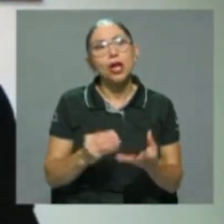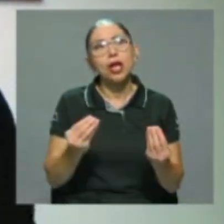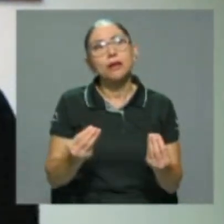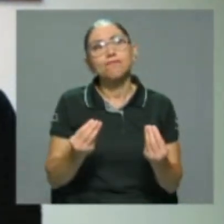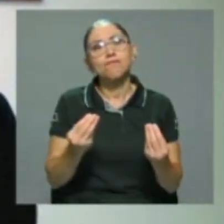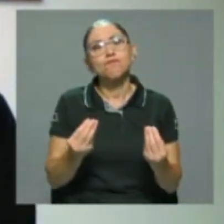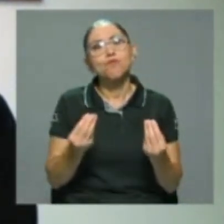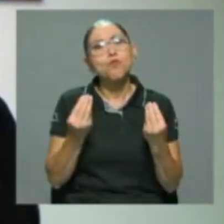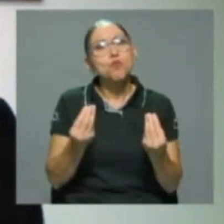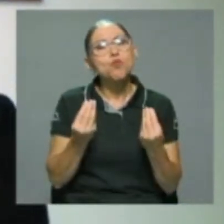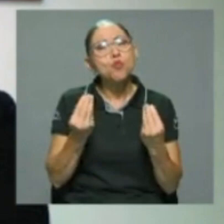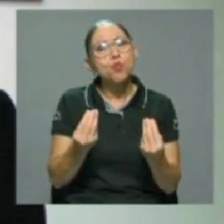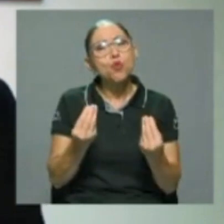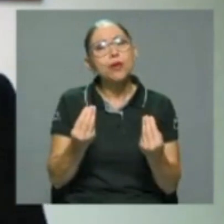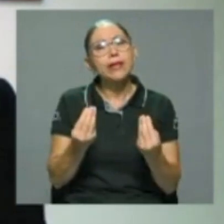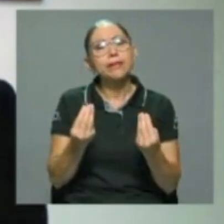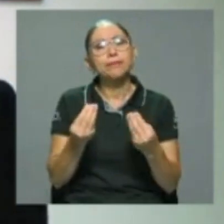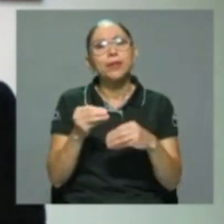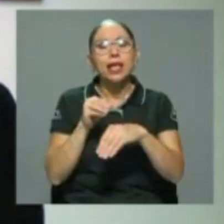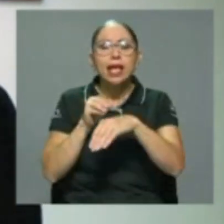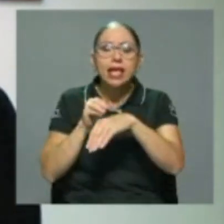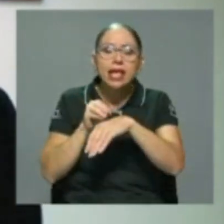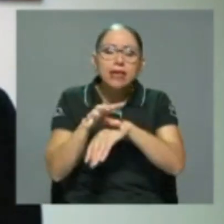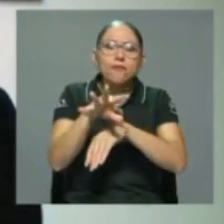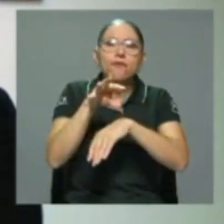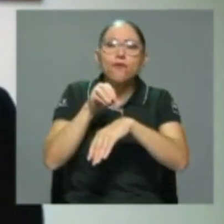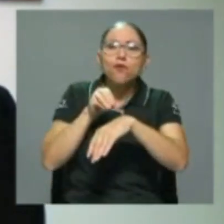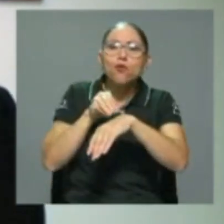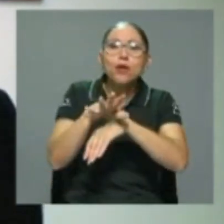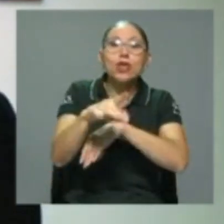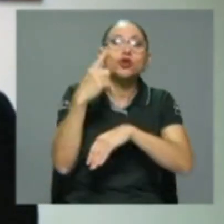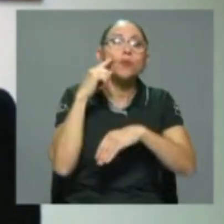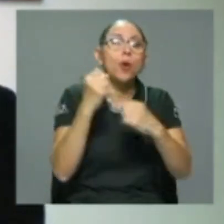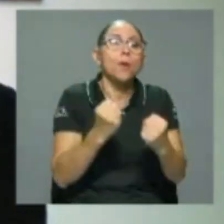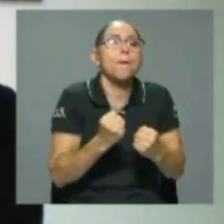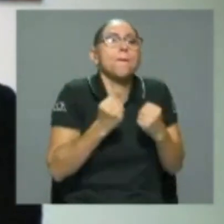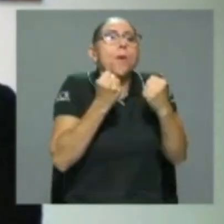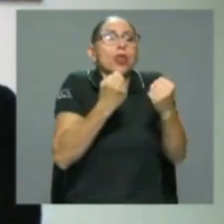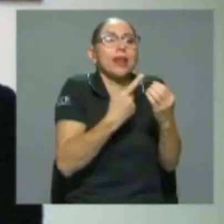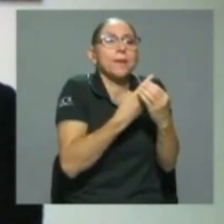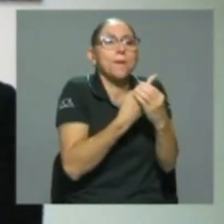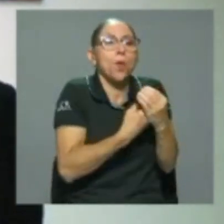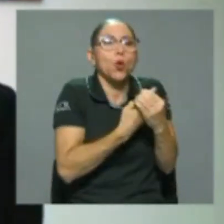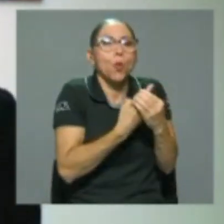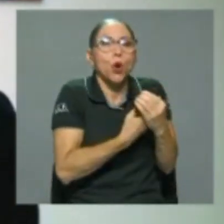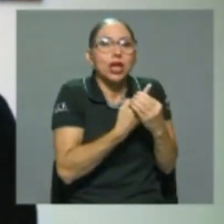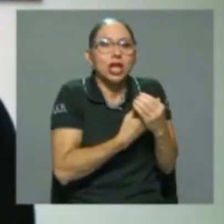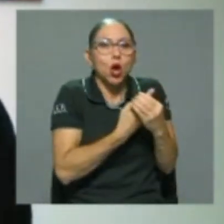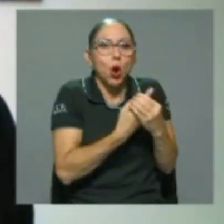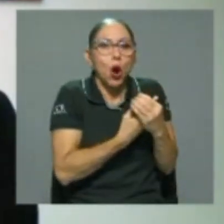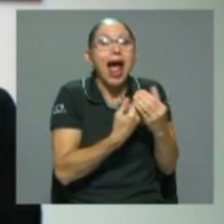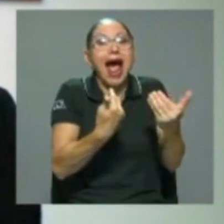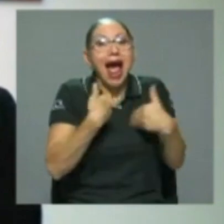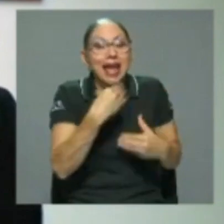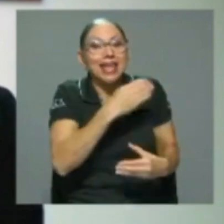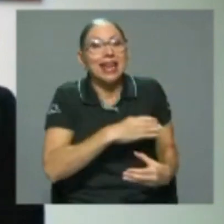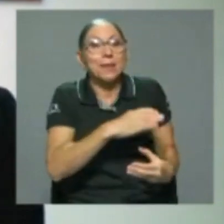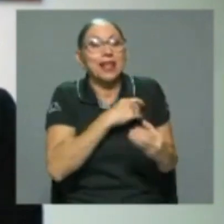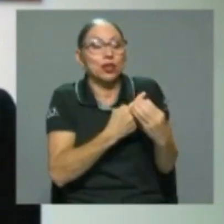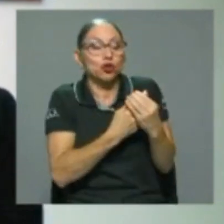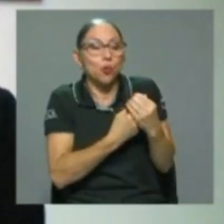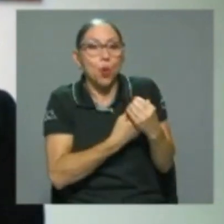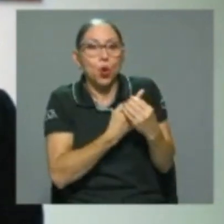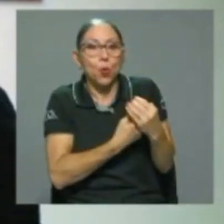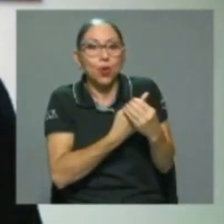fuertemente influidos por poder monopólico. Es decir, hay elementos de carácter monopolístico que tienen